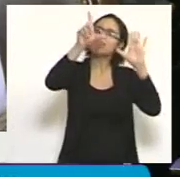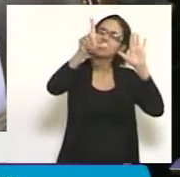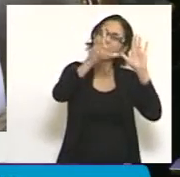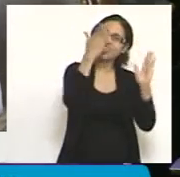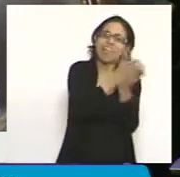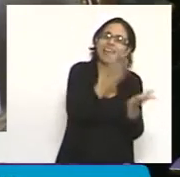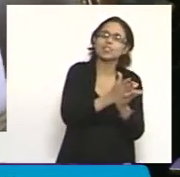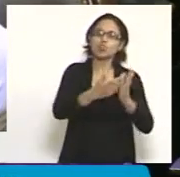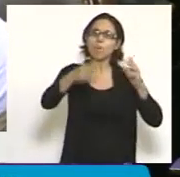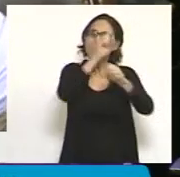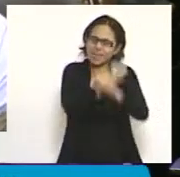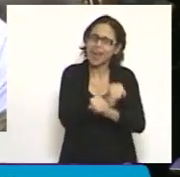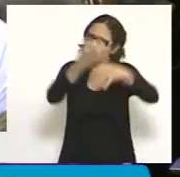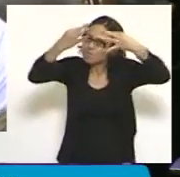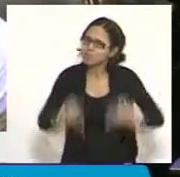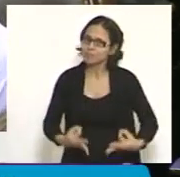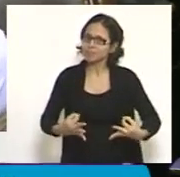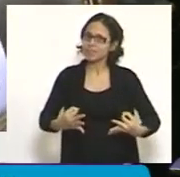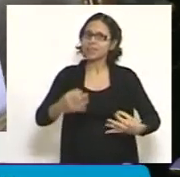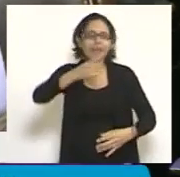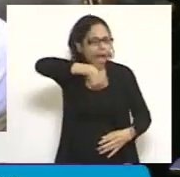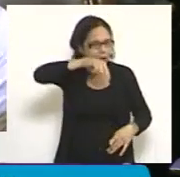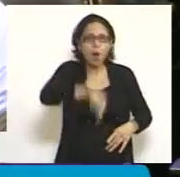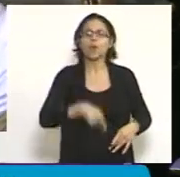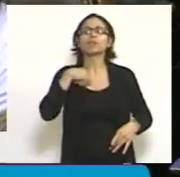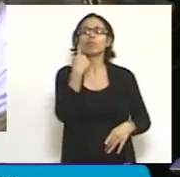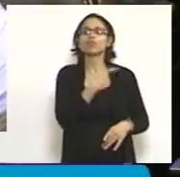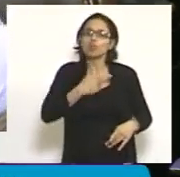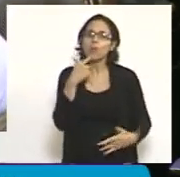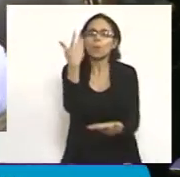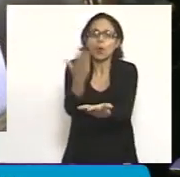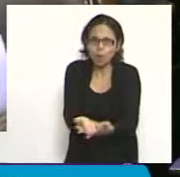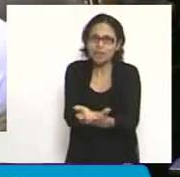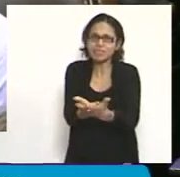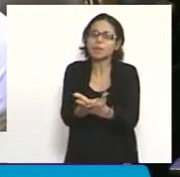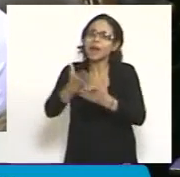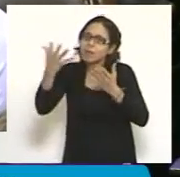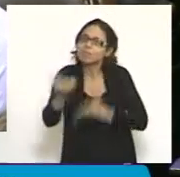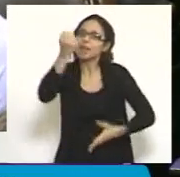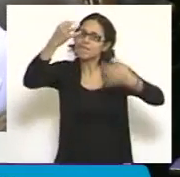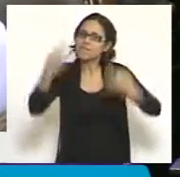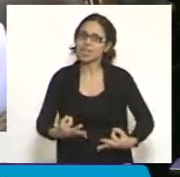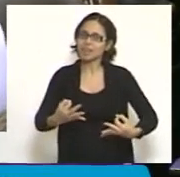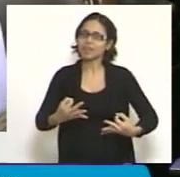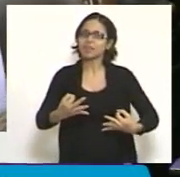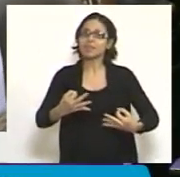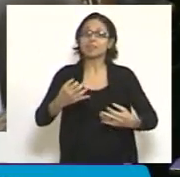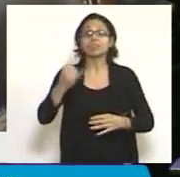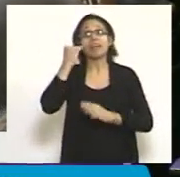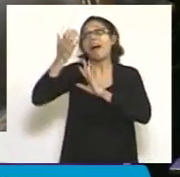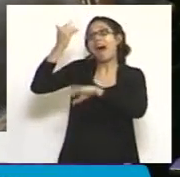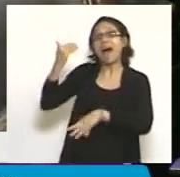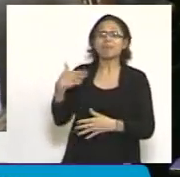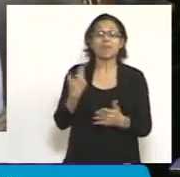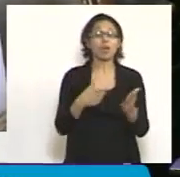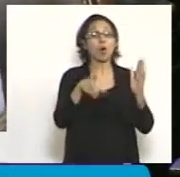de implementación que estamos ofreciendo para consagrar, ya que no pudimos